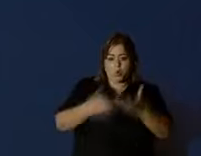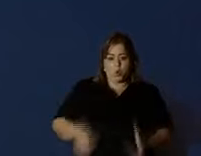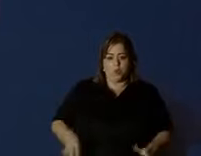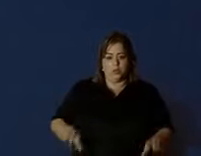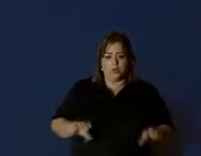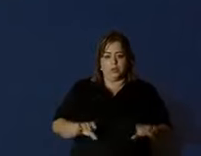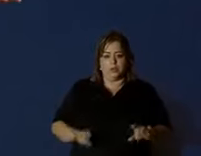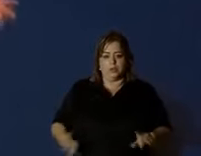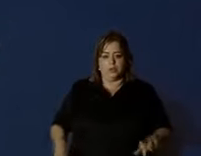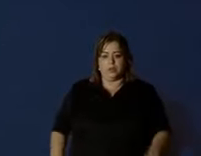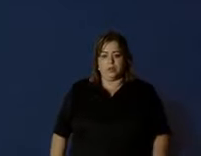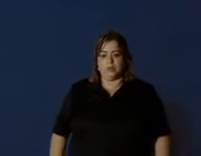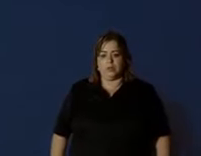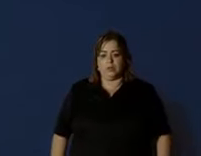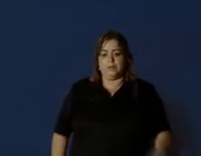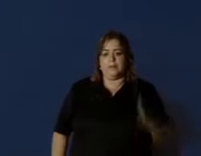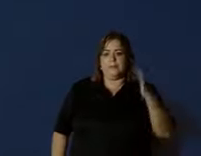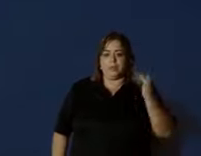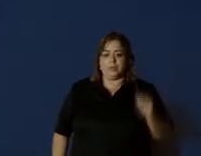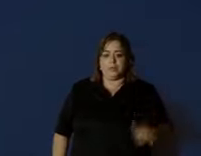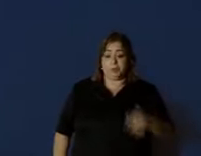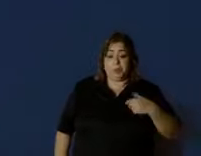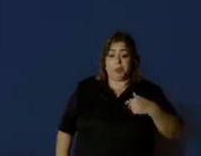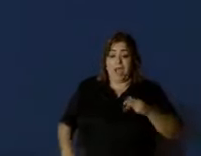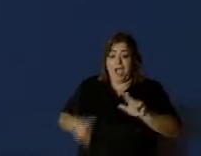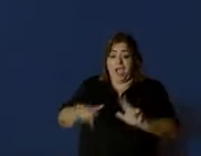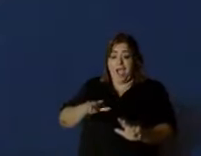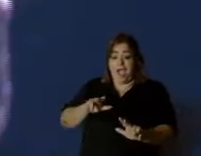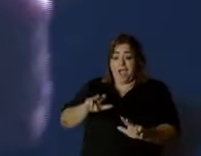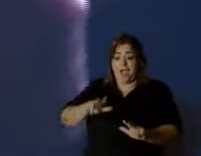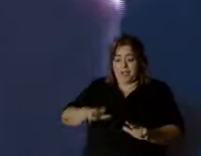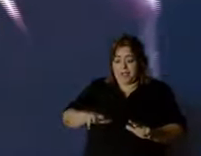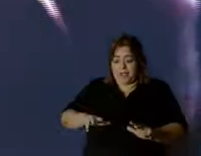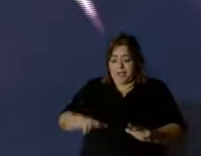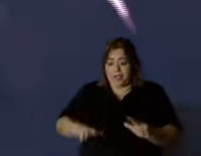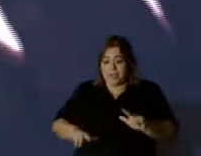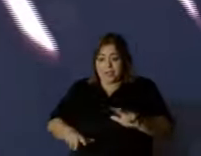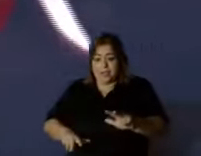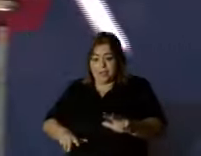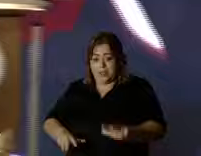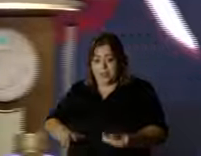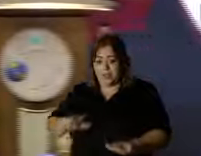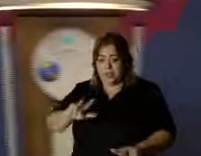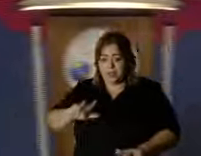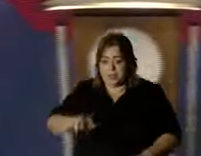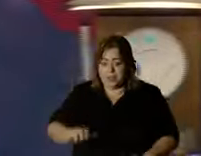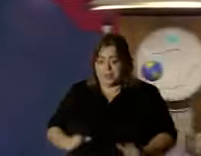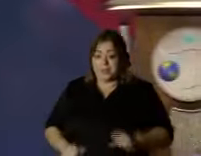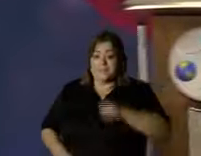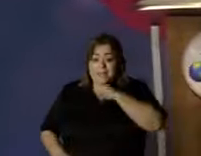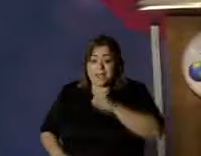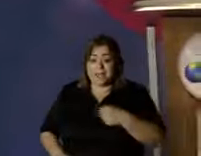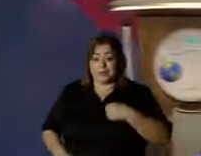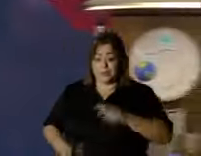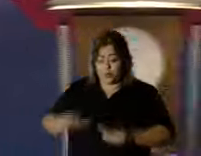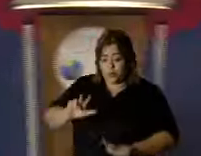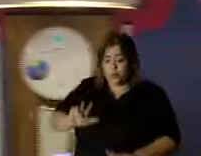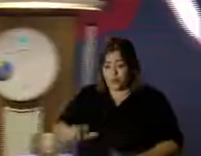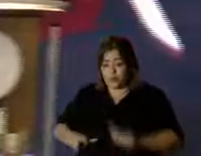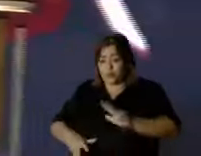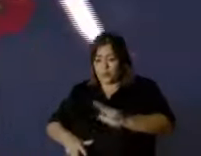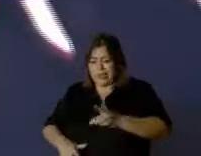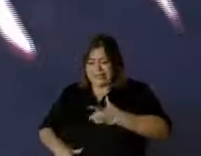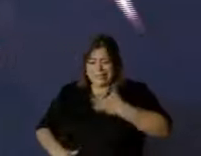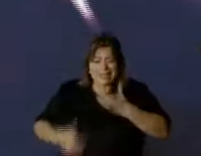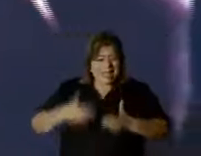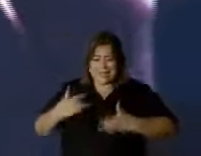que son como blanditos. Y yo dije, bueno, y empecé a caminar por allí con las piedritas y a sentir una